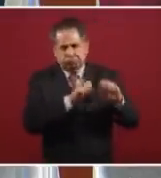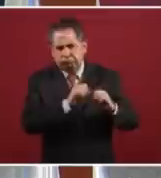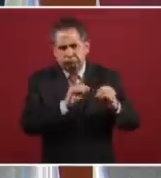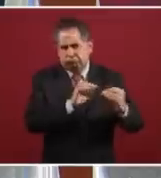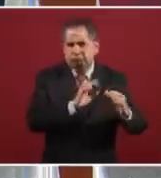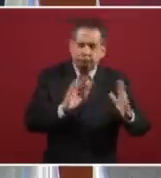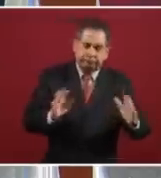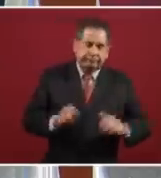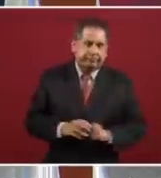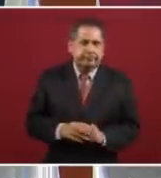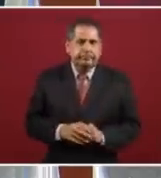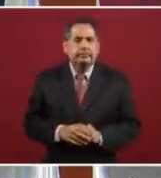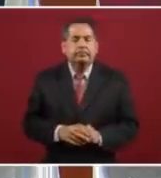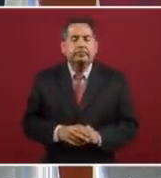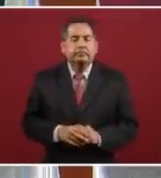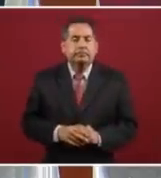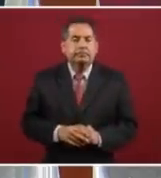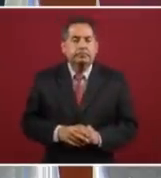desarrollamos.